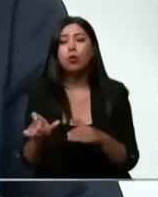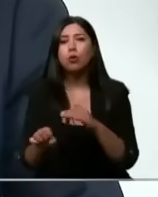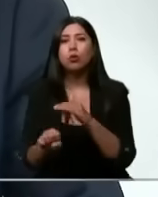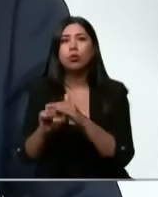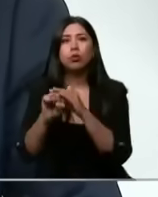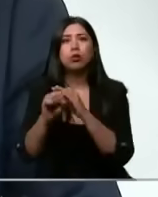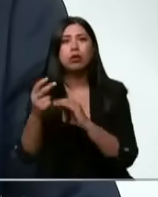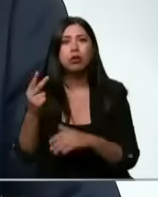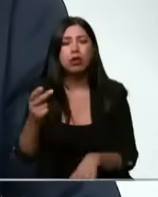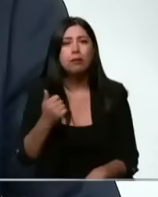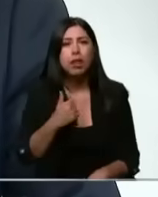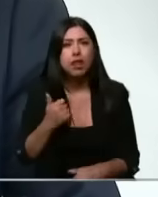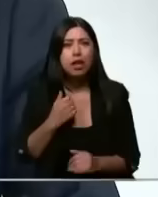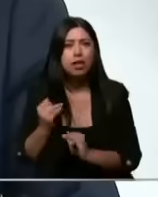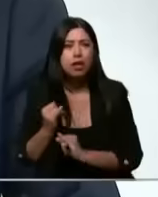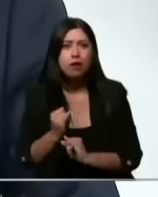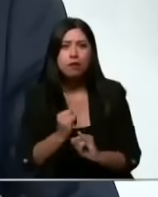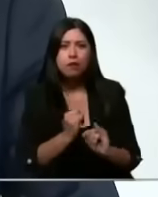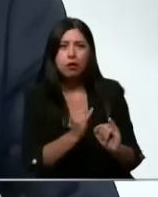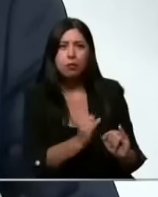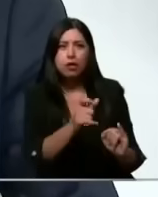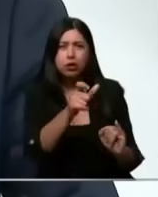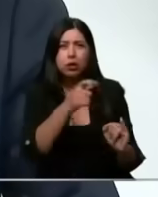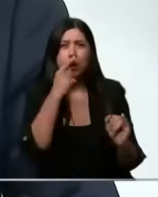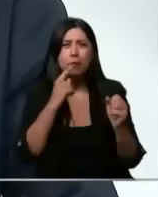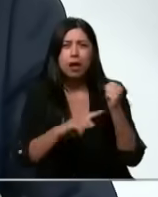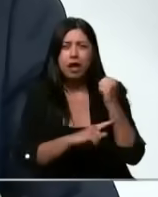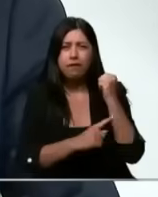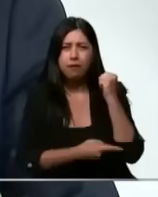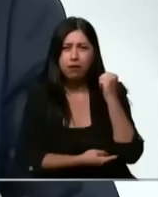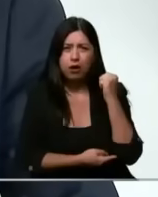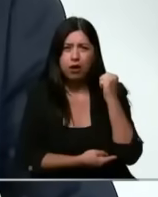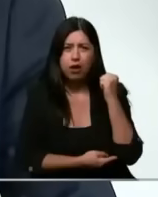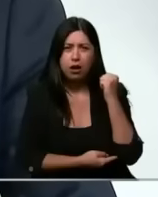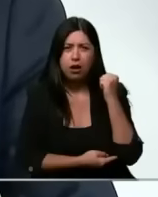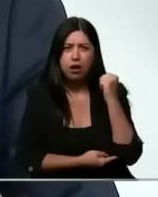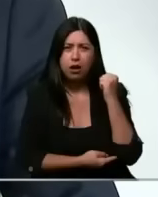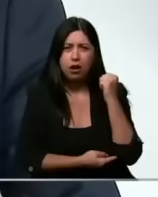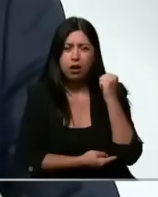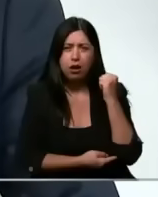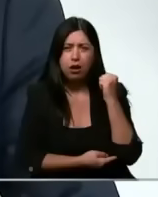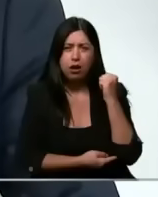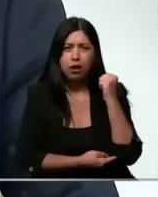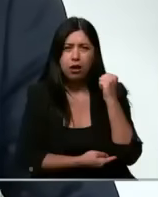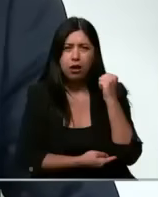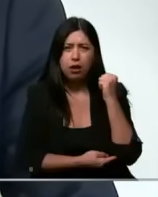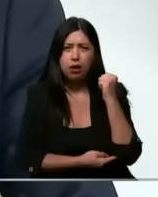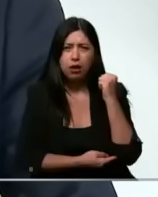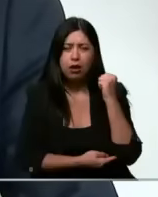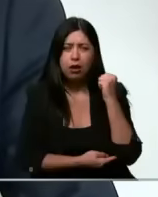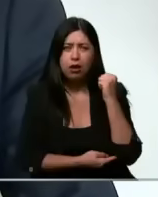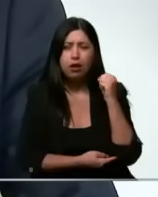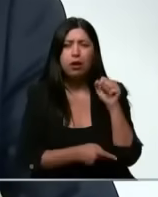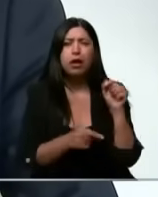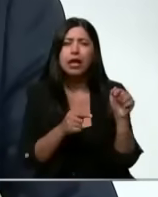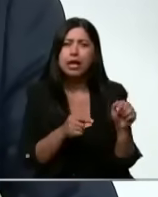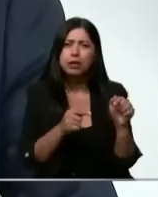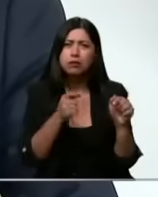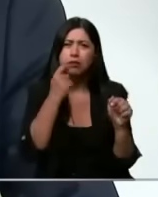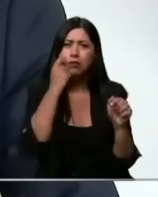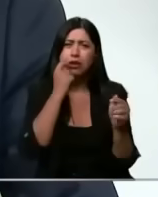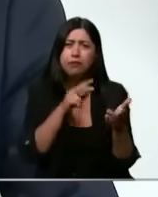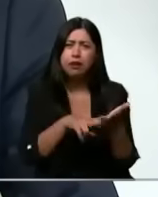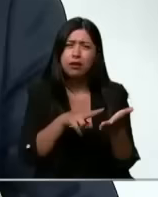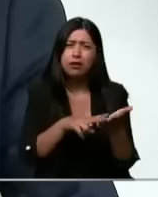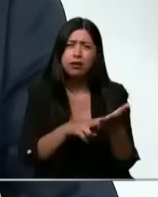la institución le está entregando información al abogado de alguna de las partes para su favorecimiento, es